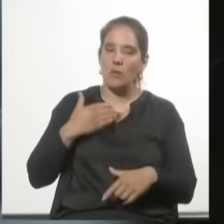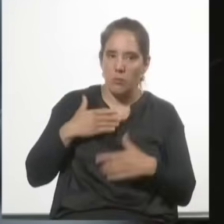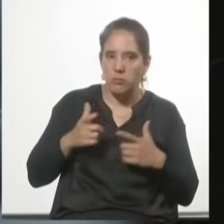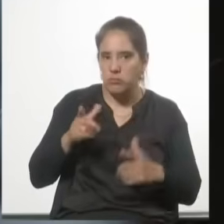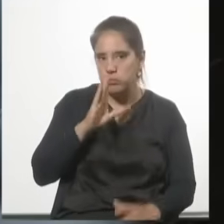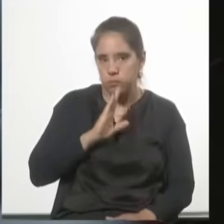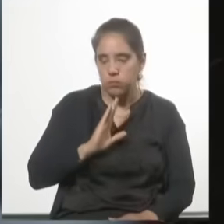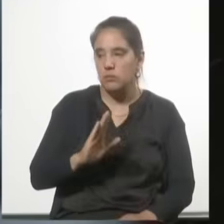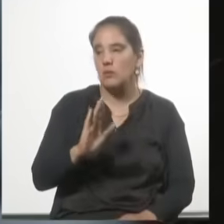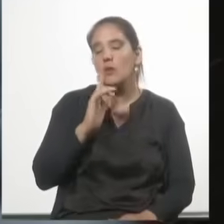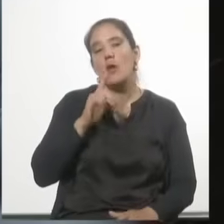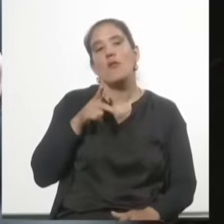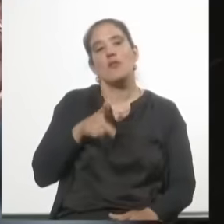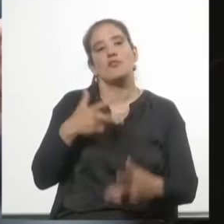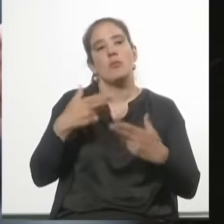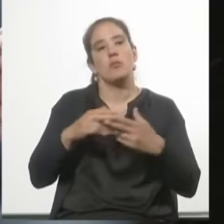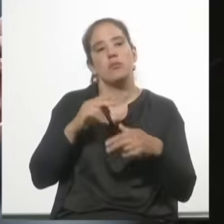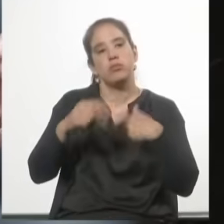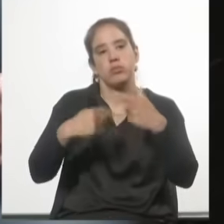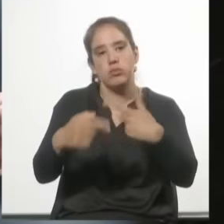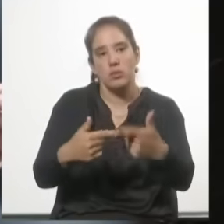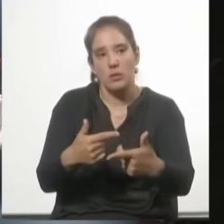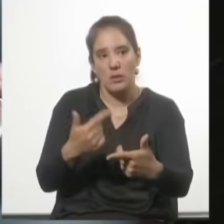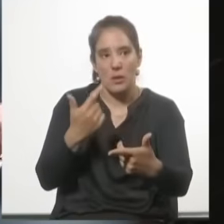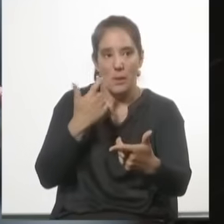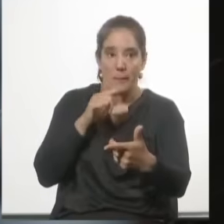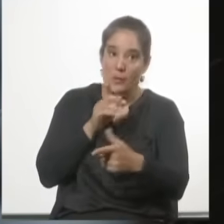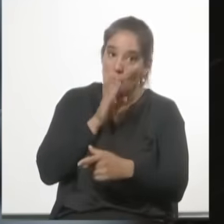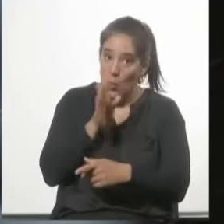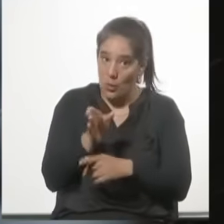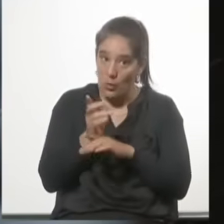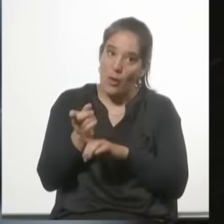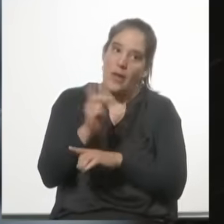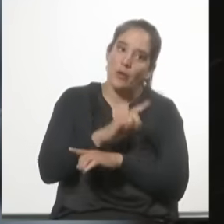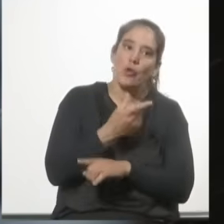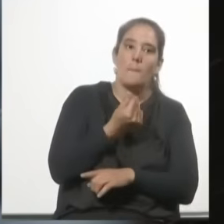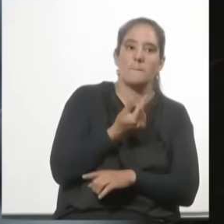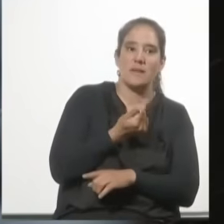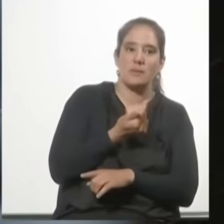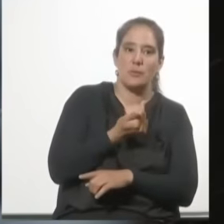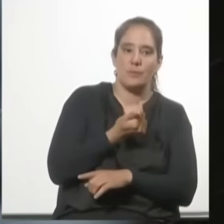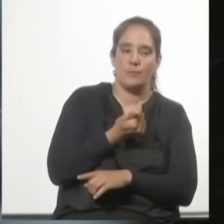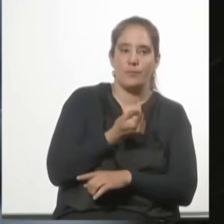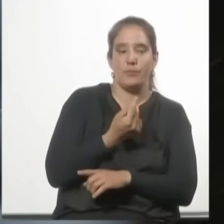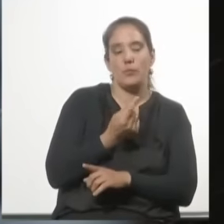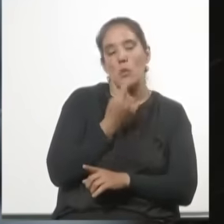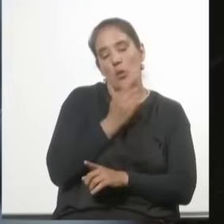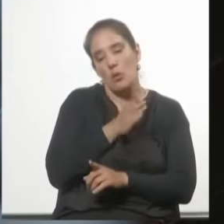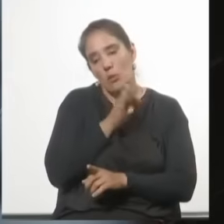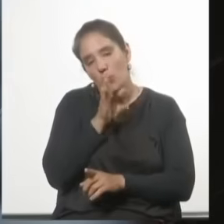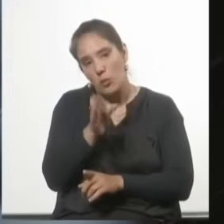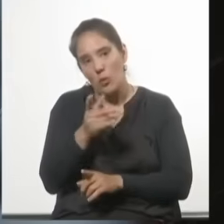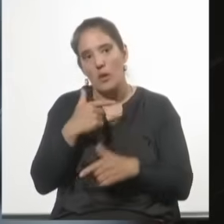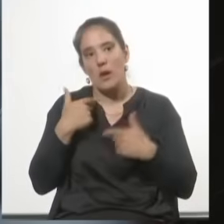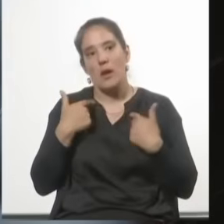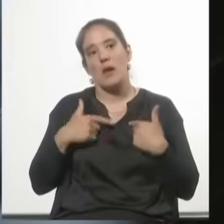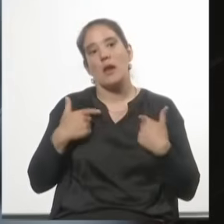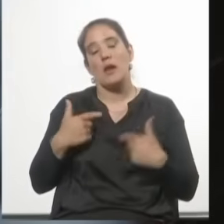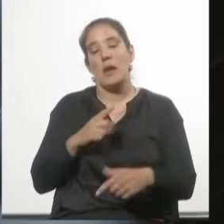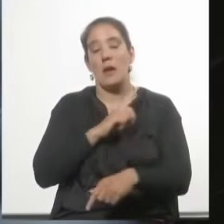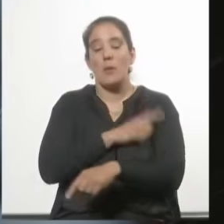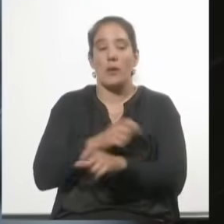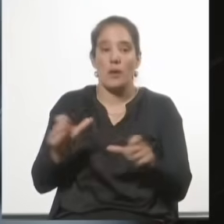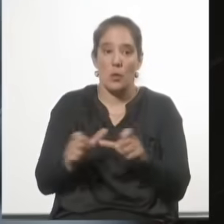ya que uno de los factores, el otro, si recordamos, fue el precio, pero uno de los factores en que el Poder Ejecutivo motivó